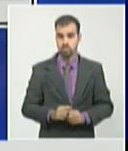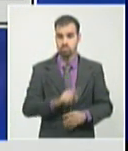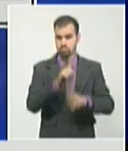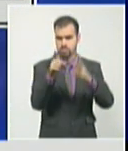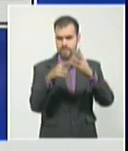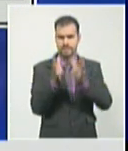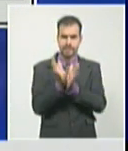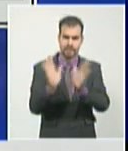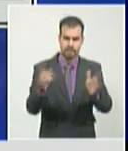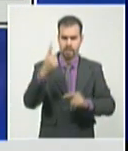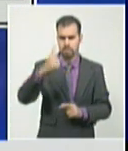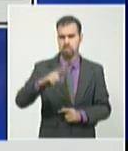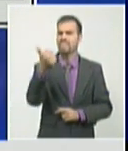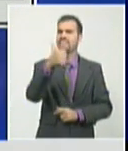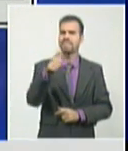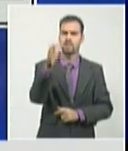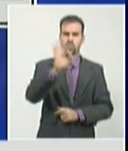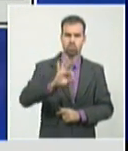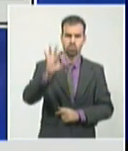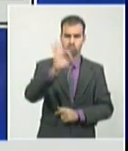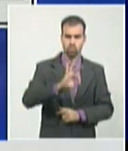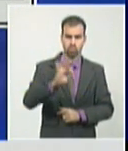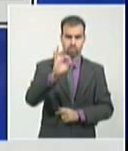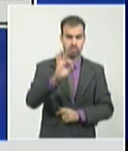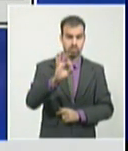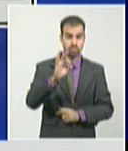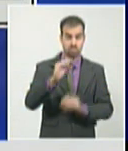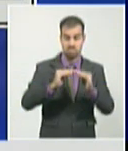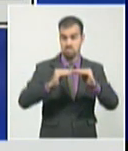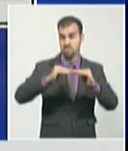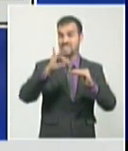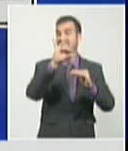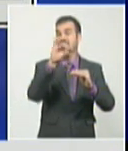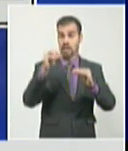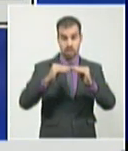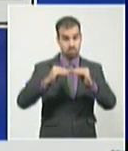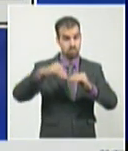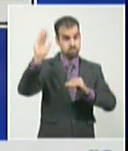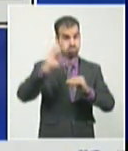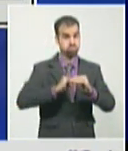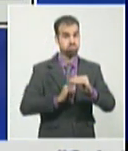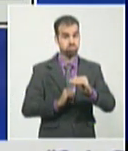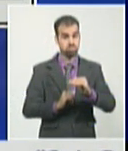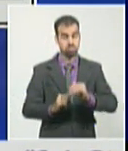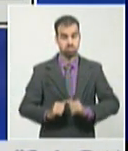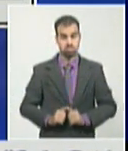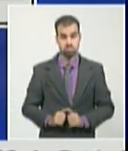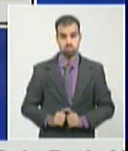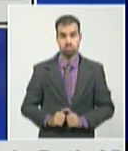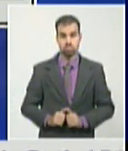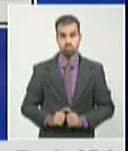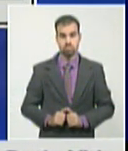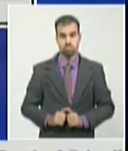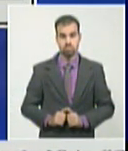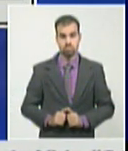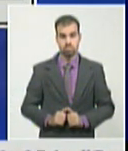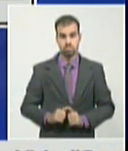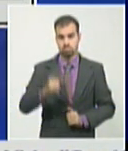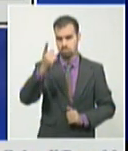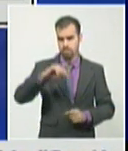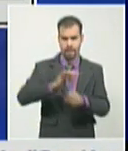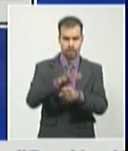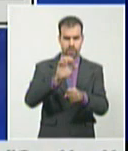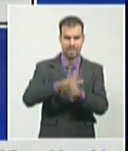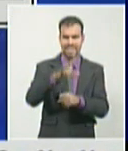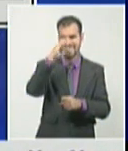octubre con cifras por encima de 70 79 y 78 arroyo naranjo la liza sede de